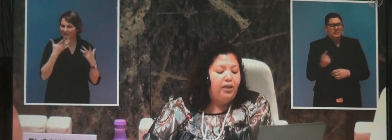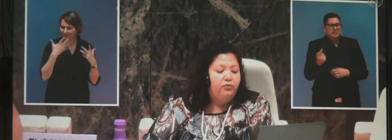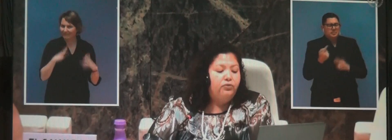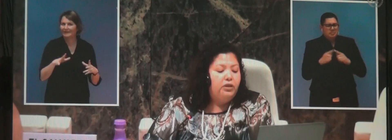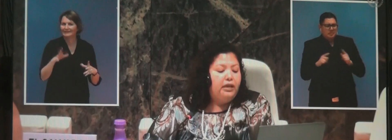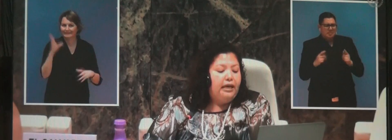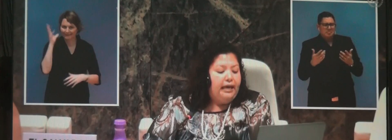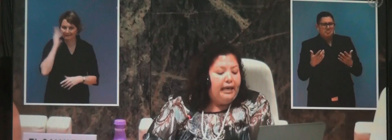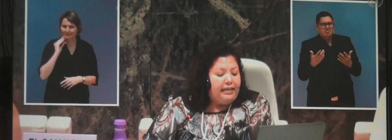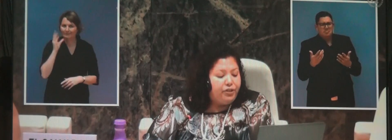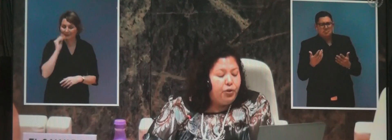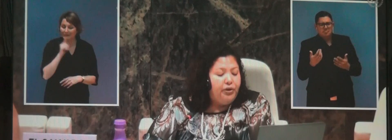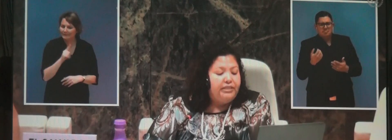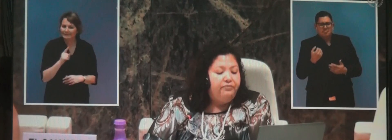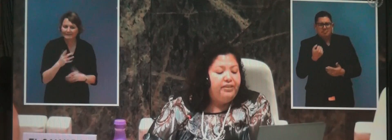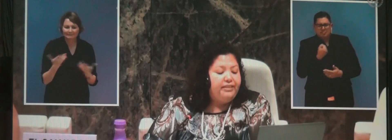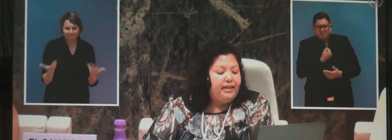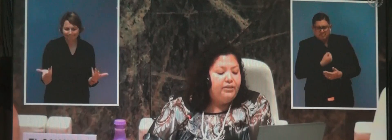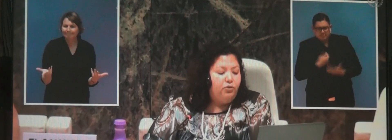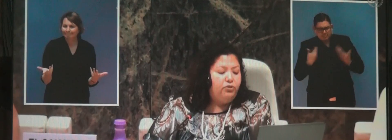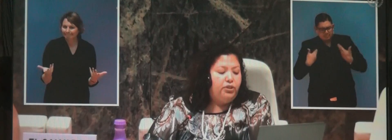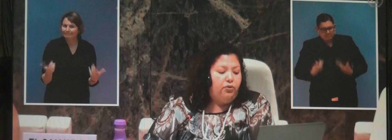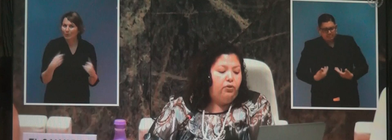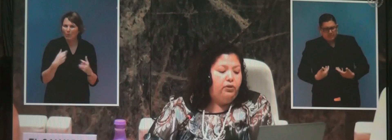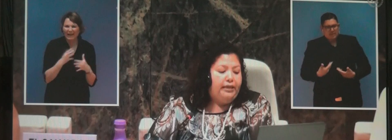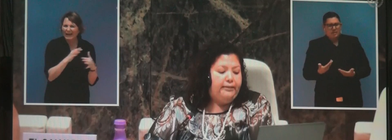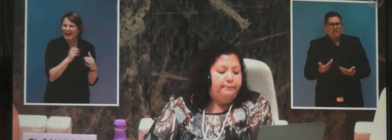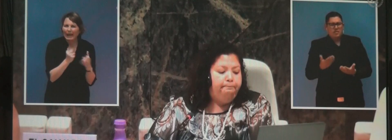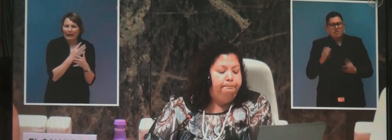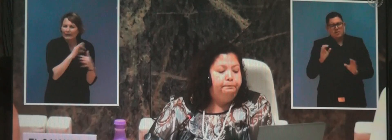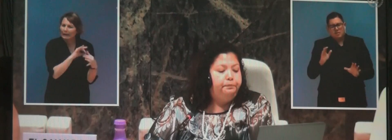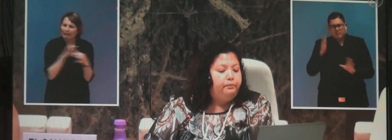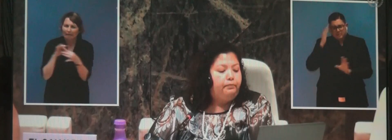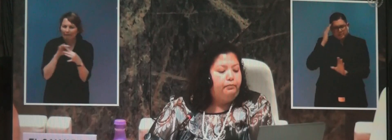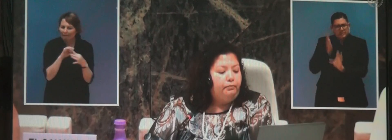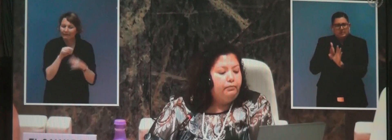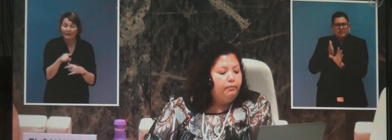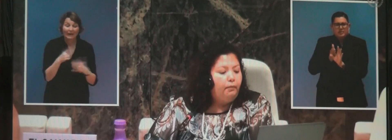incluyen daños, lesiones físicas o psicológicas.